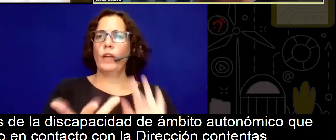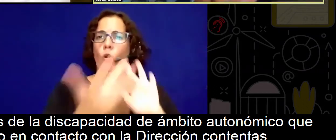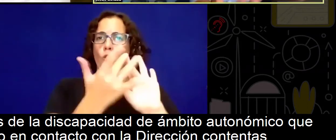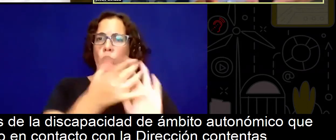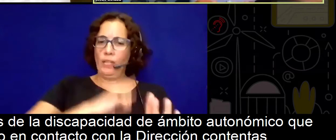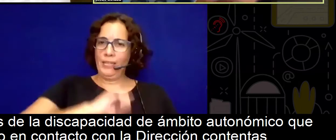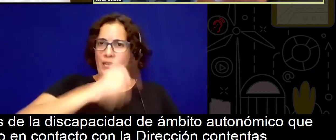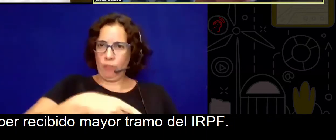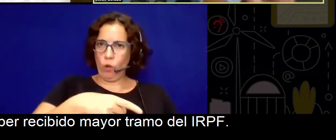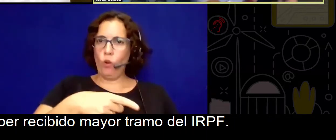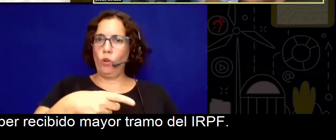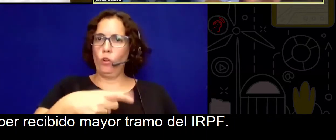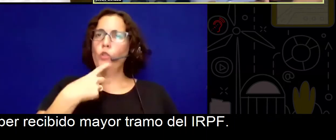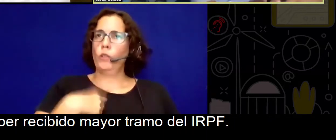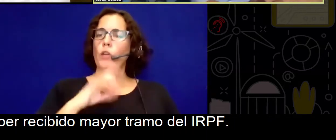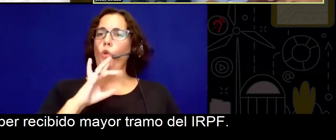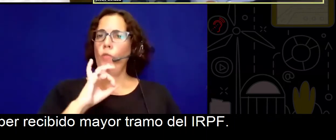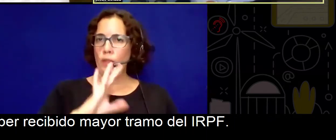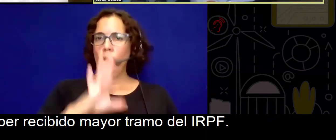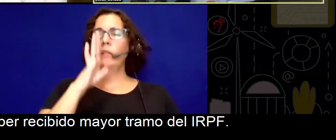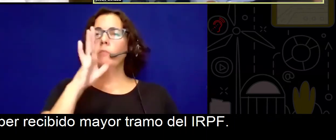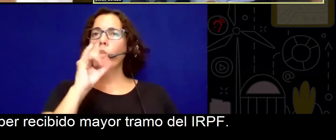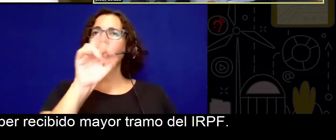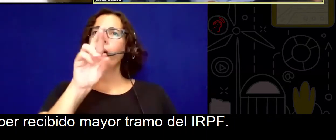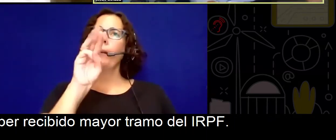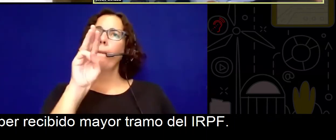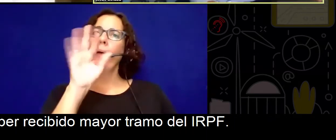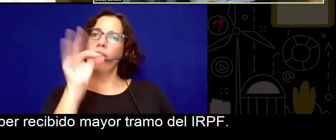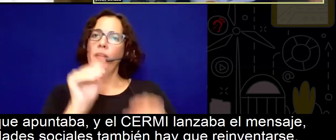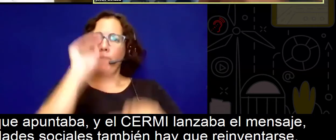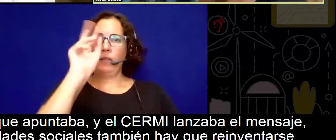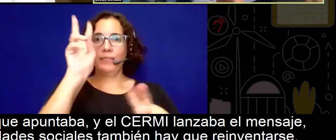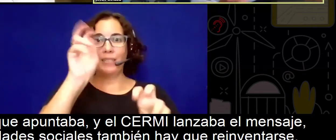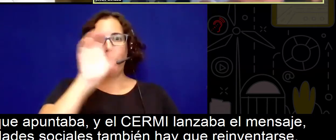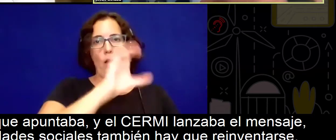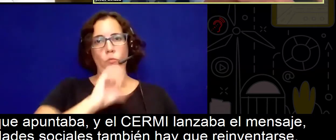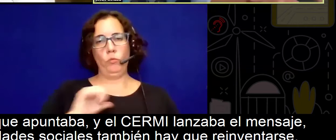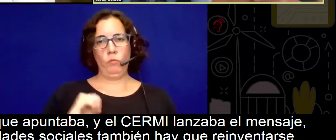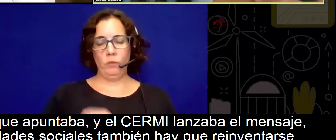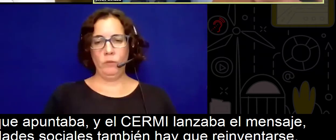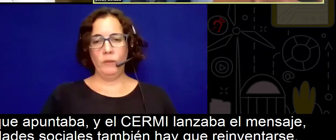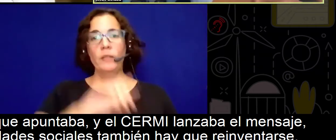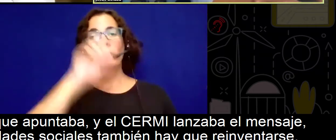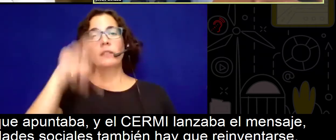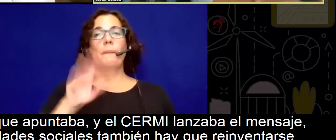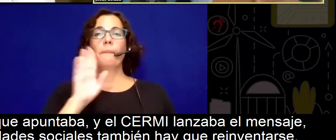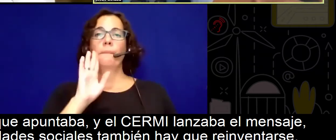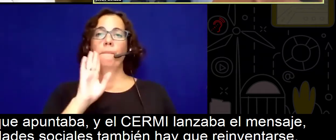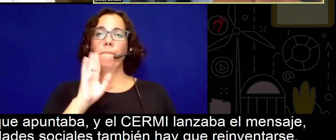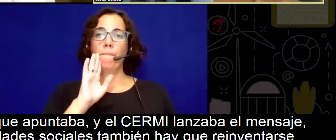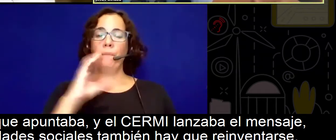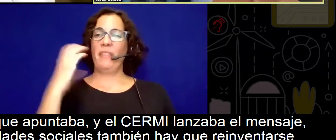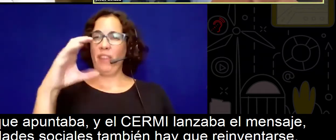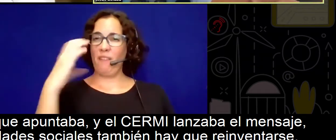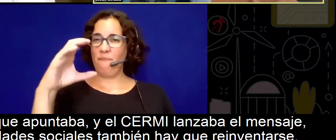dirección contentas por haber recibido mayor tramo del IRPF en el tramo autonómico. Y también digo lo que antes apuntaba, y aquí el CERMI el otro día